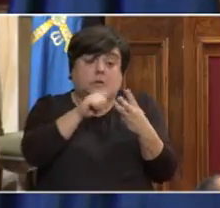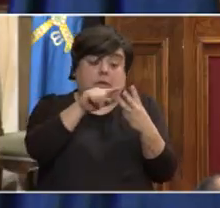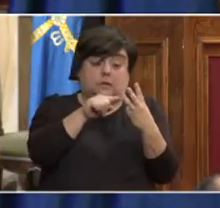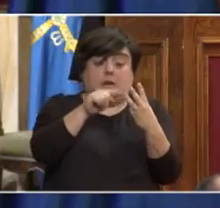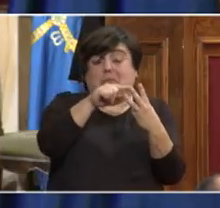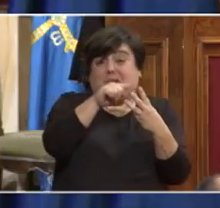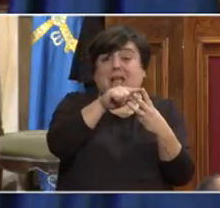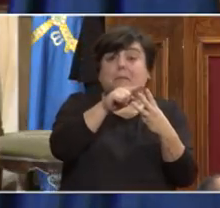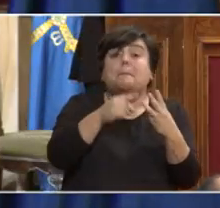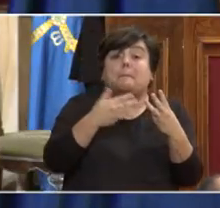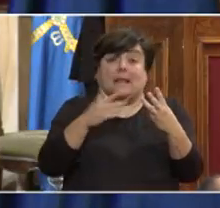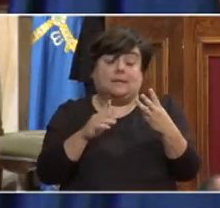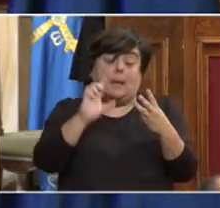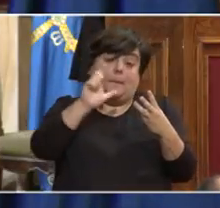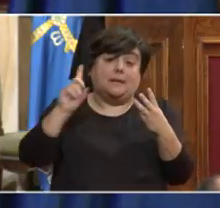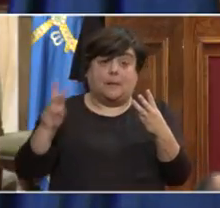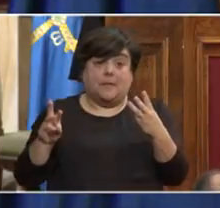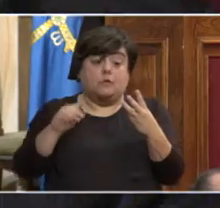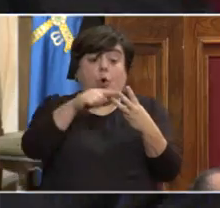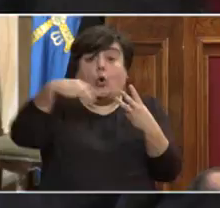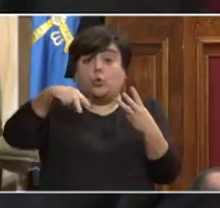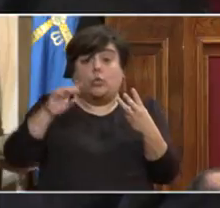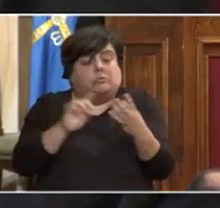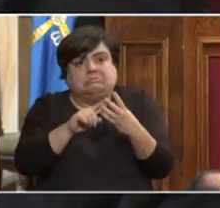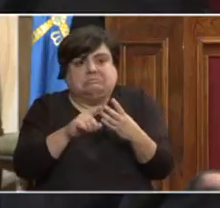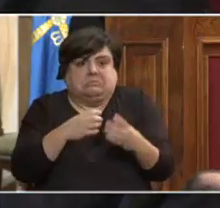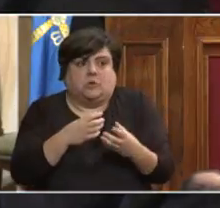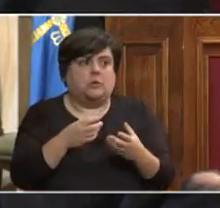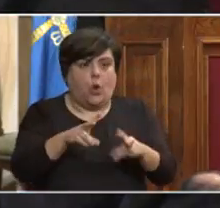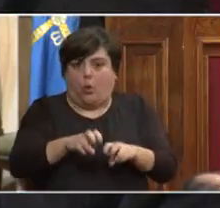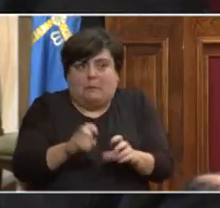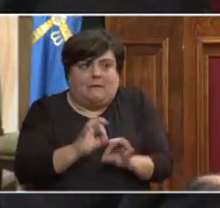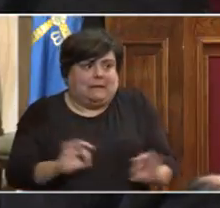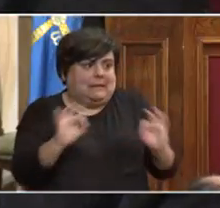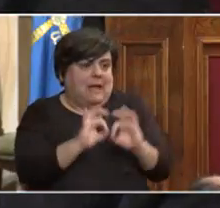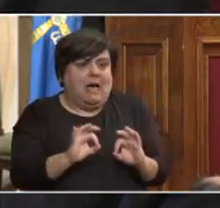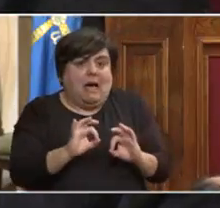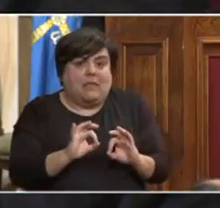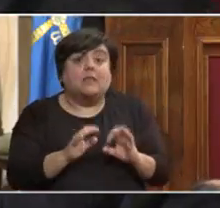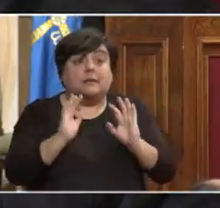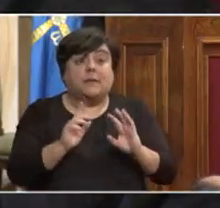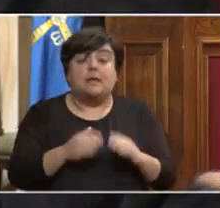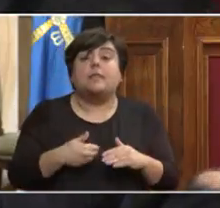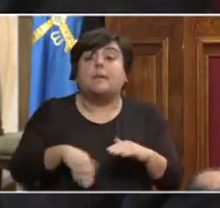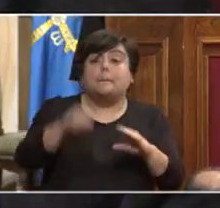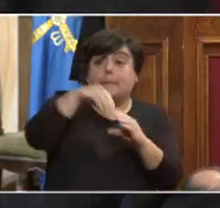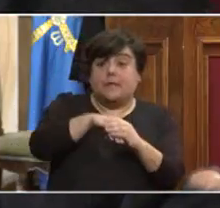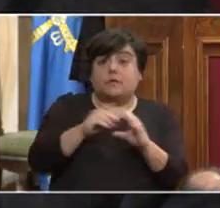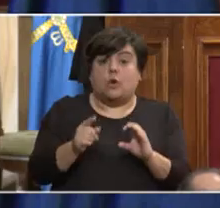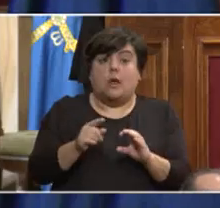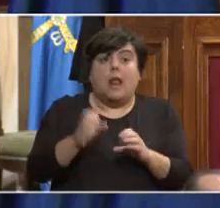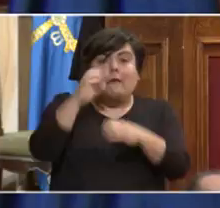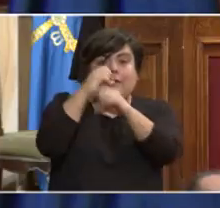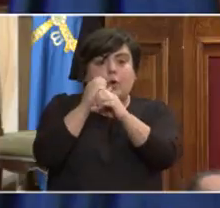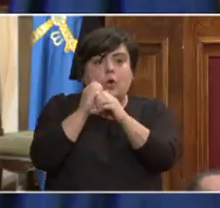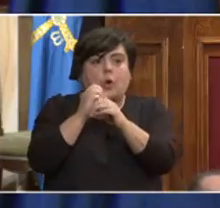nudo y desenlace no hacía taquilla. Asimismo, introdujo el biólogo dramático, que